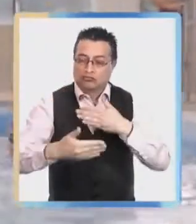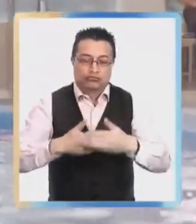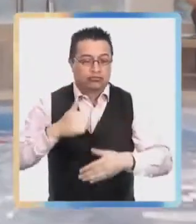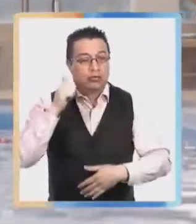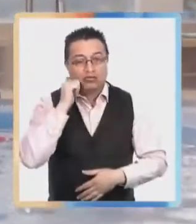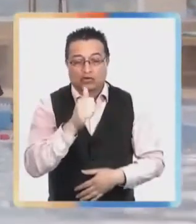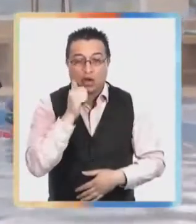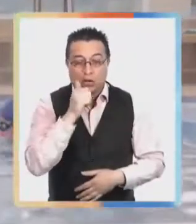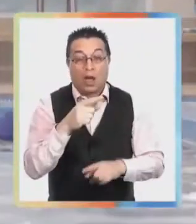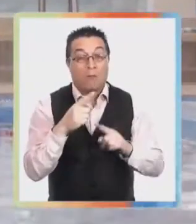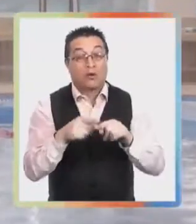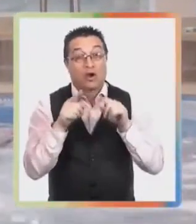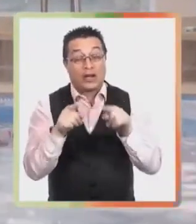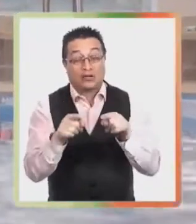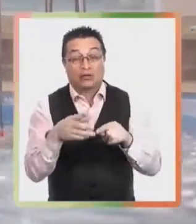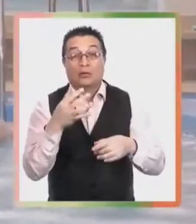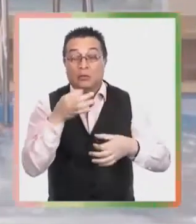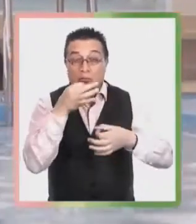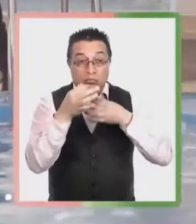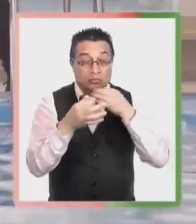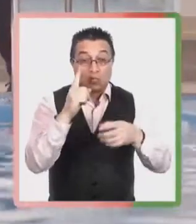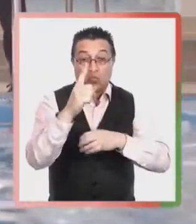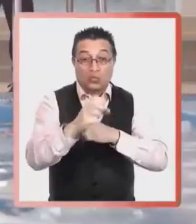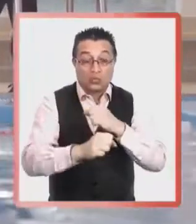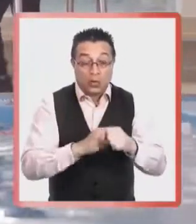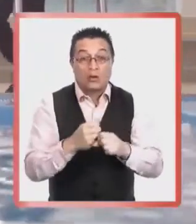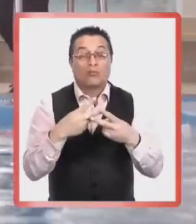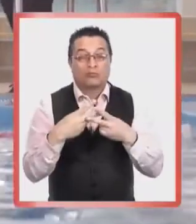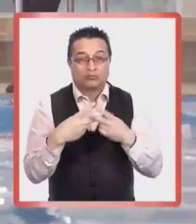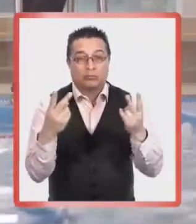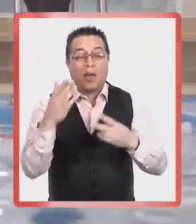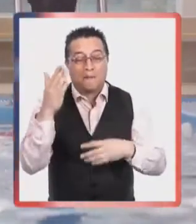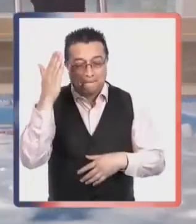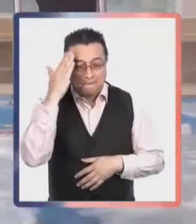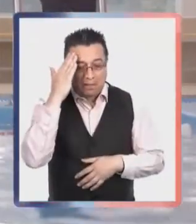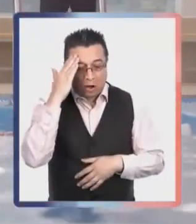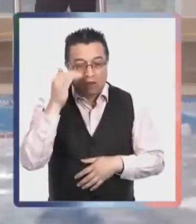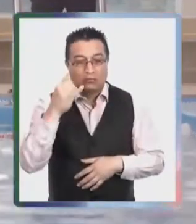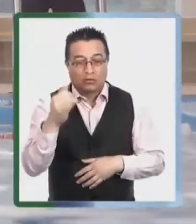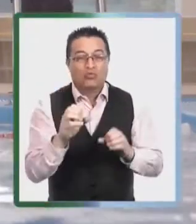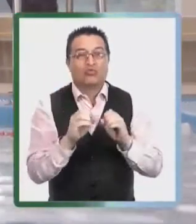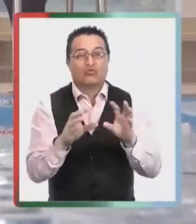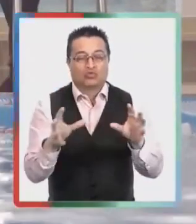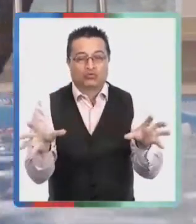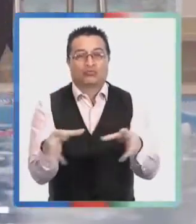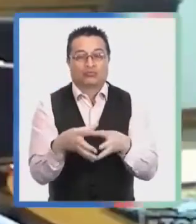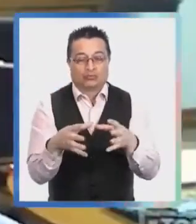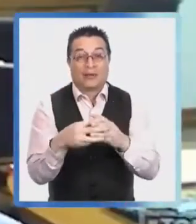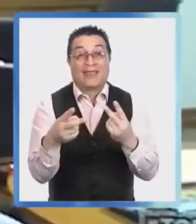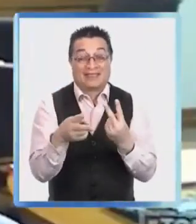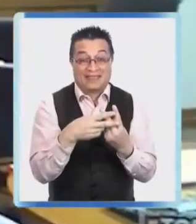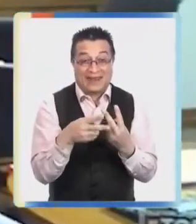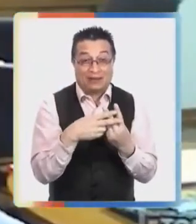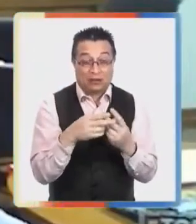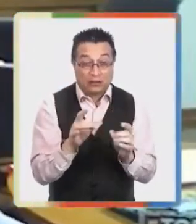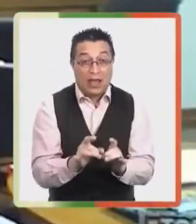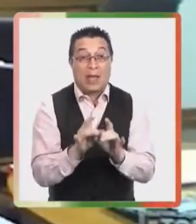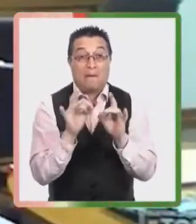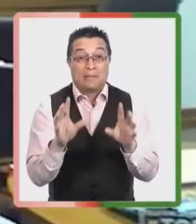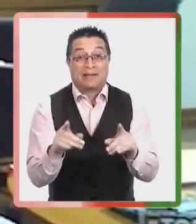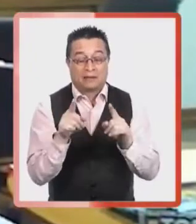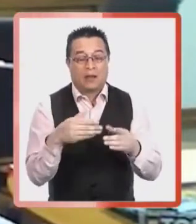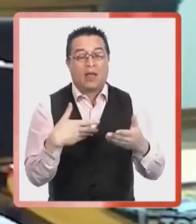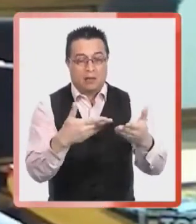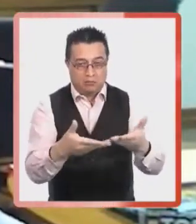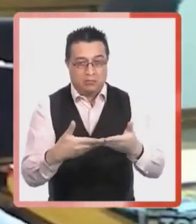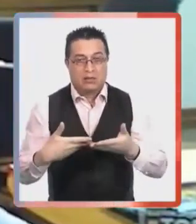todos los días y por eso que cuando hacemos este reporte anual publicamos una memoria es cierto como muchas organizaciones pero en teletón en particular